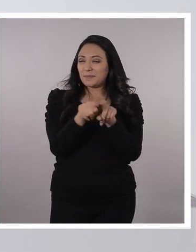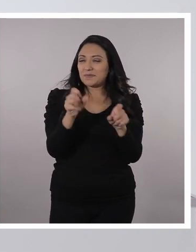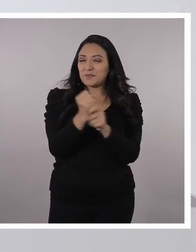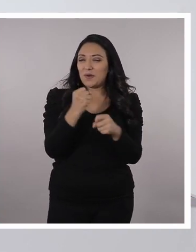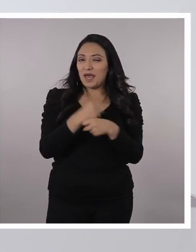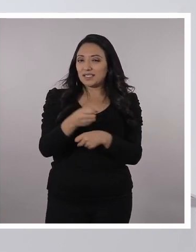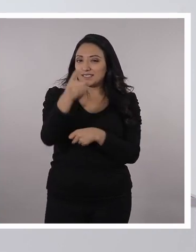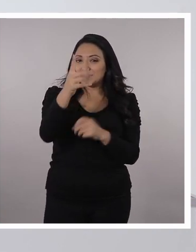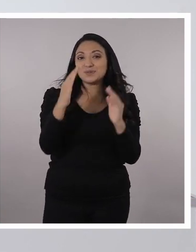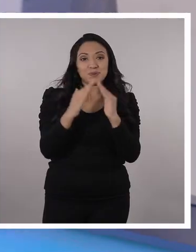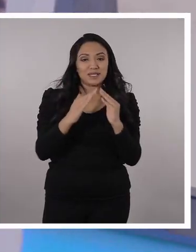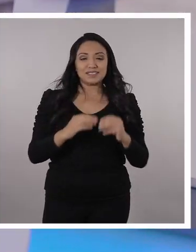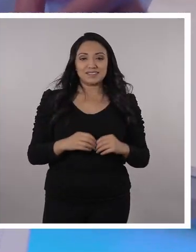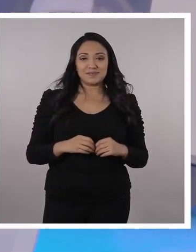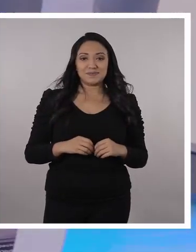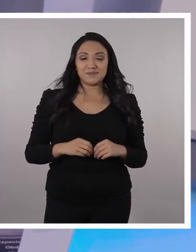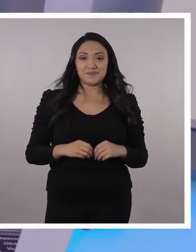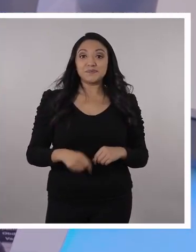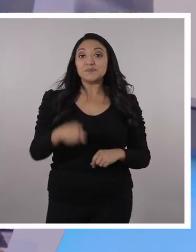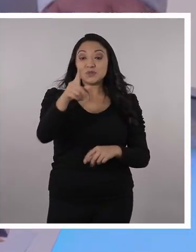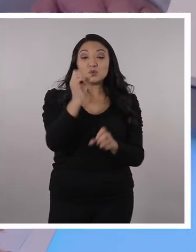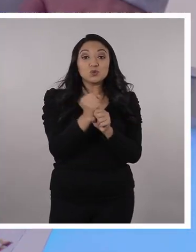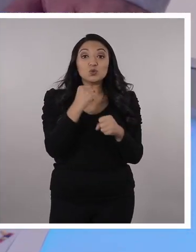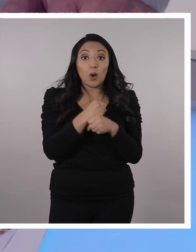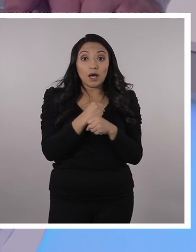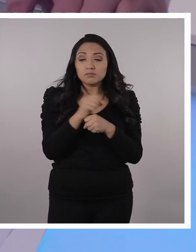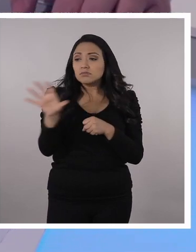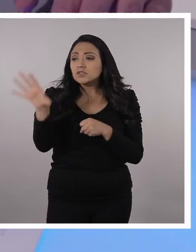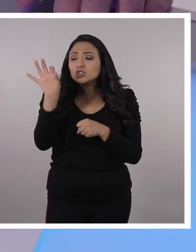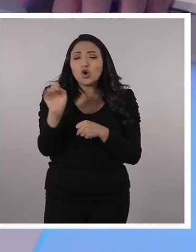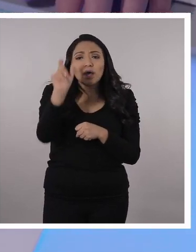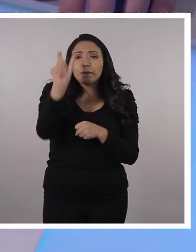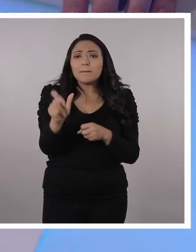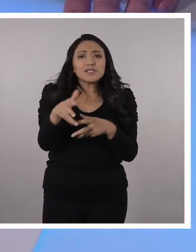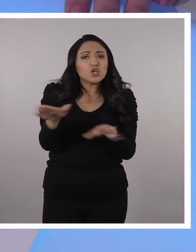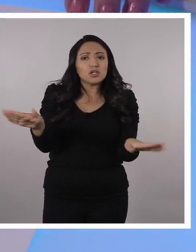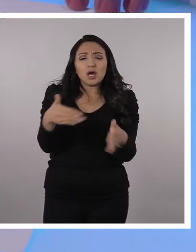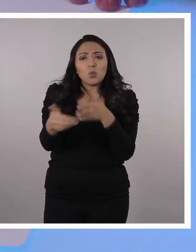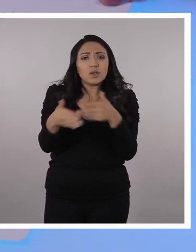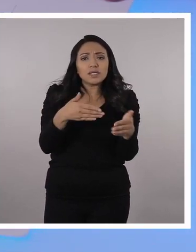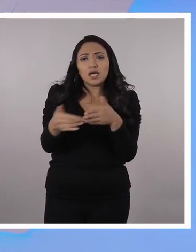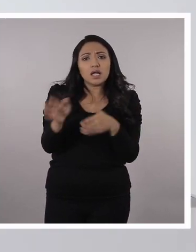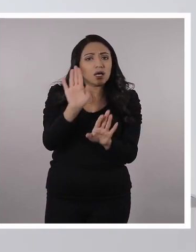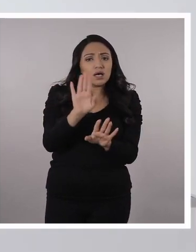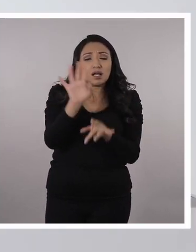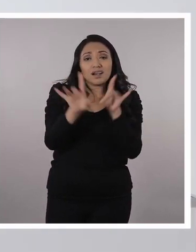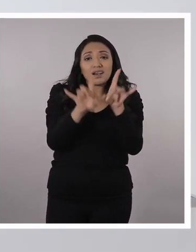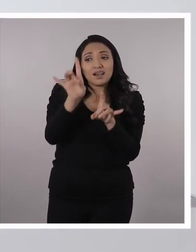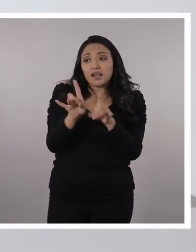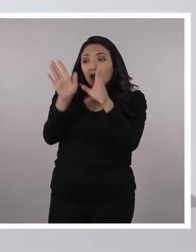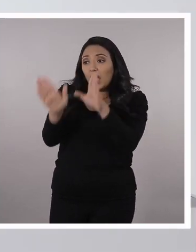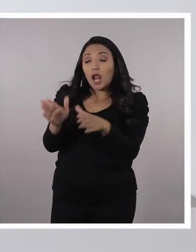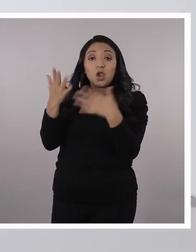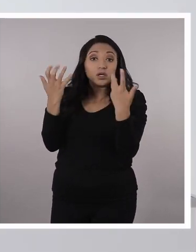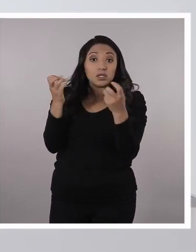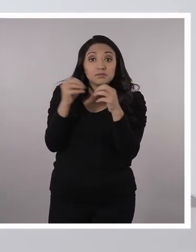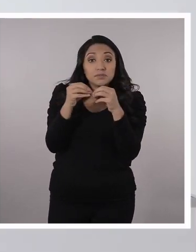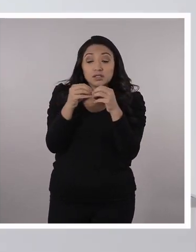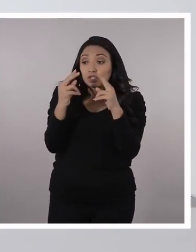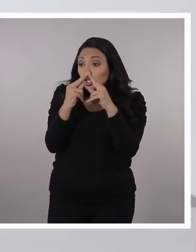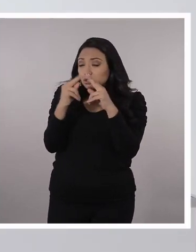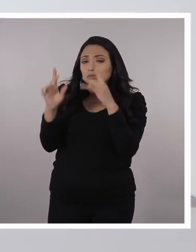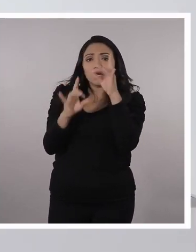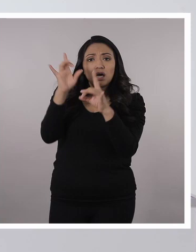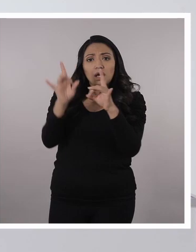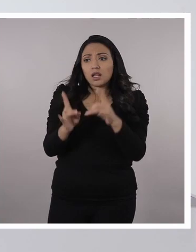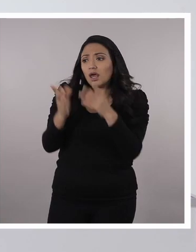a hacer esto en casa. Ustedes pueden escoger a una persona que quieran mucho y de la que quieran conocer más.